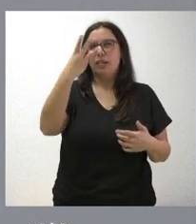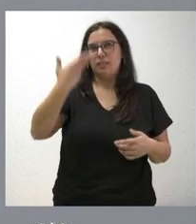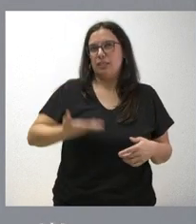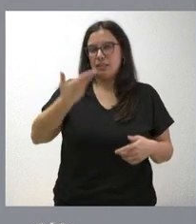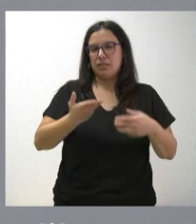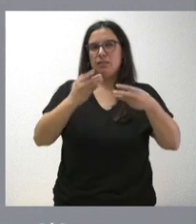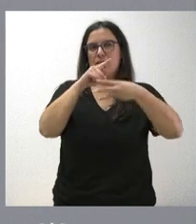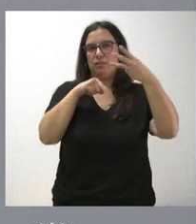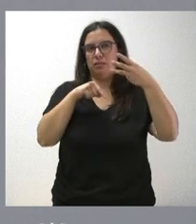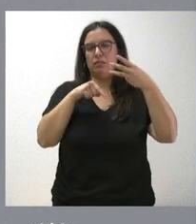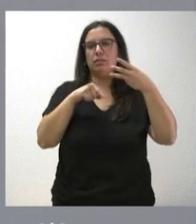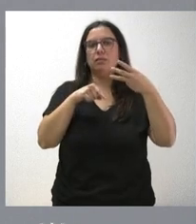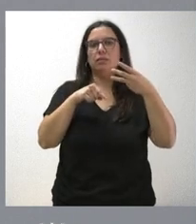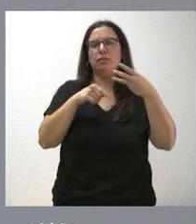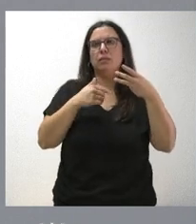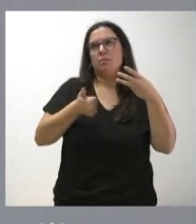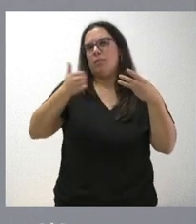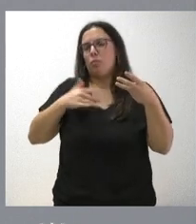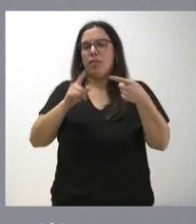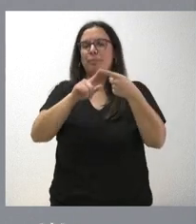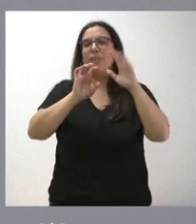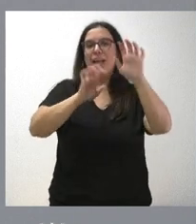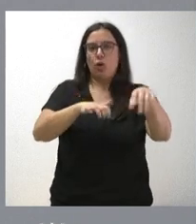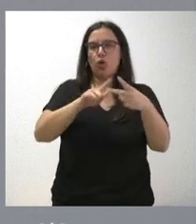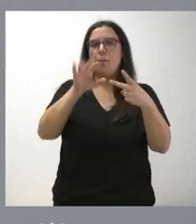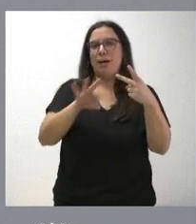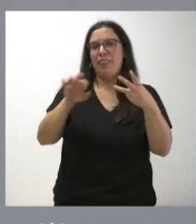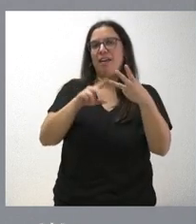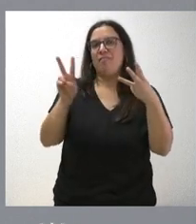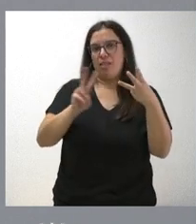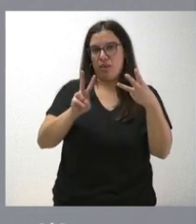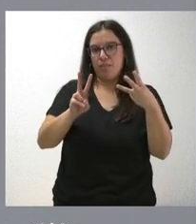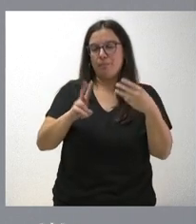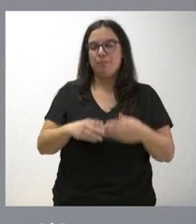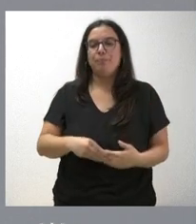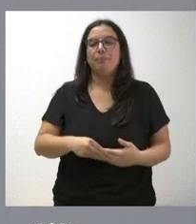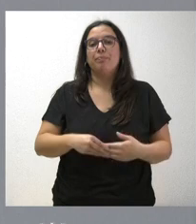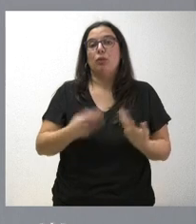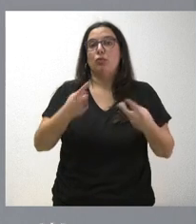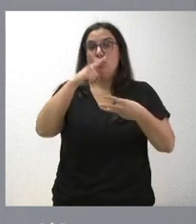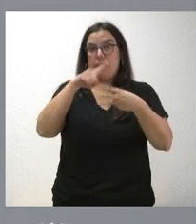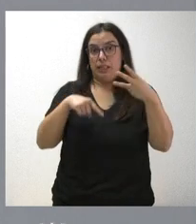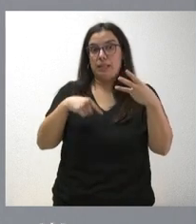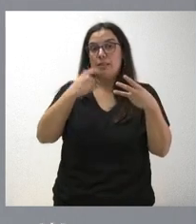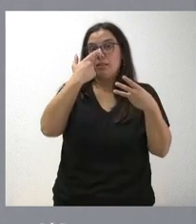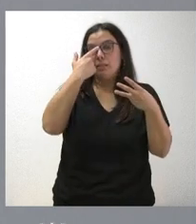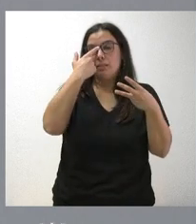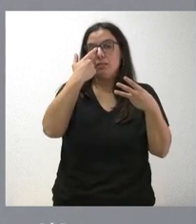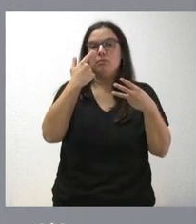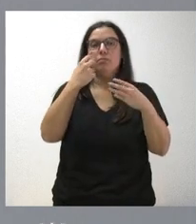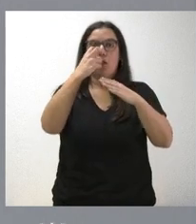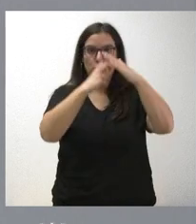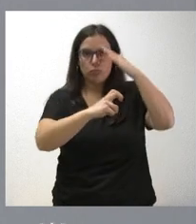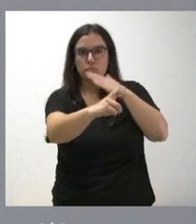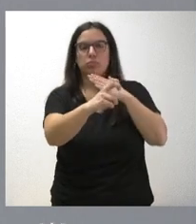sin perjuicio de alguno más hablamos de león de Palencia y de vayol esos tres soient no sé si